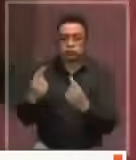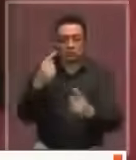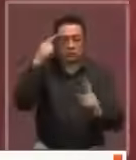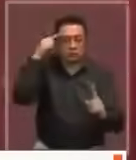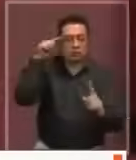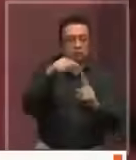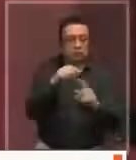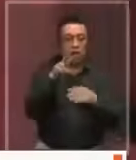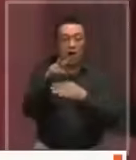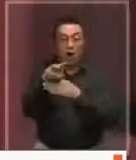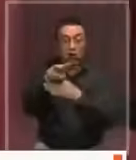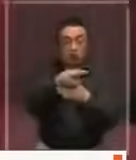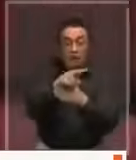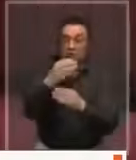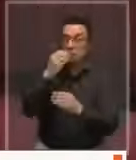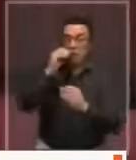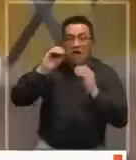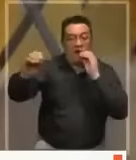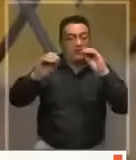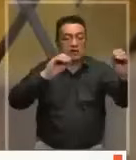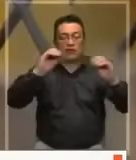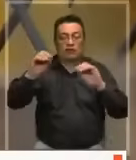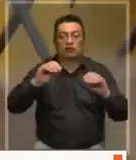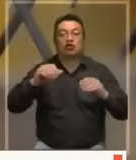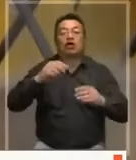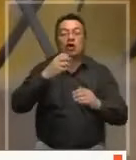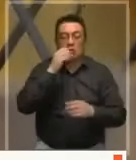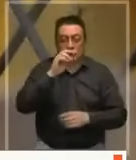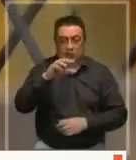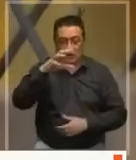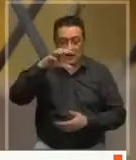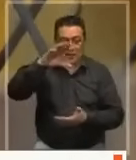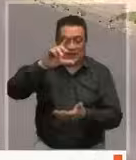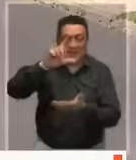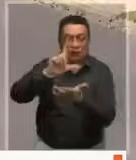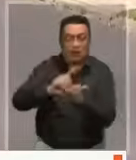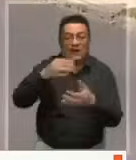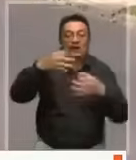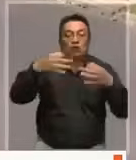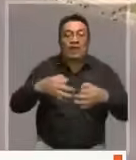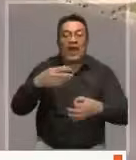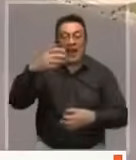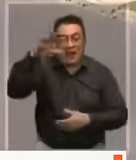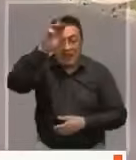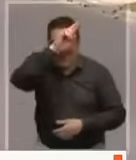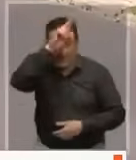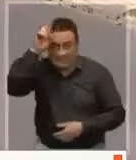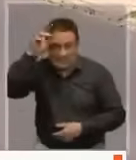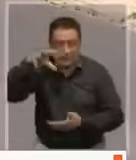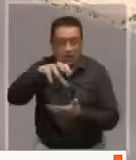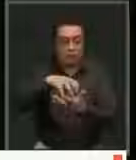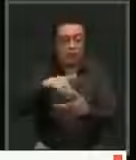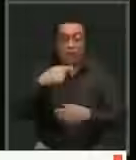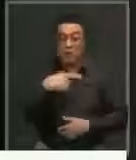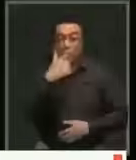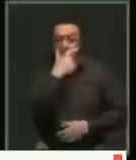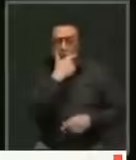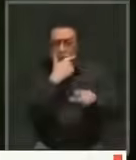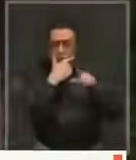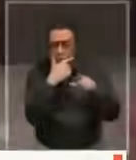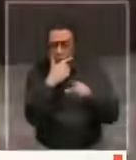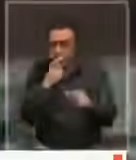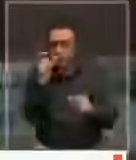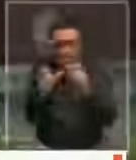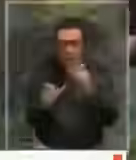de observar y dar aviso a la central de seguridad de La Reina. La idea es que ante cualquier movimiento sospechoso de vehículos o